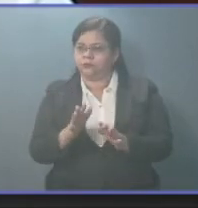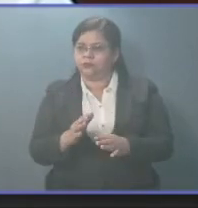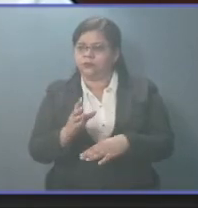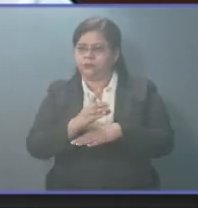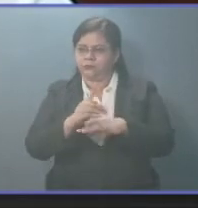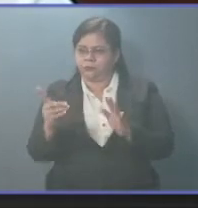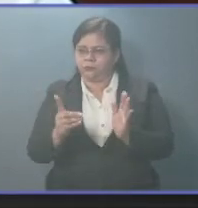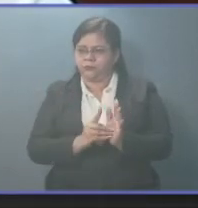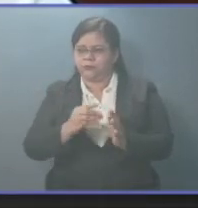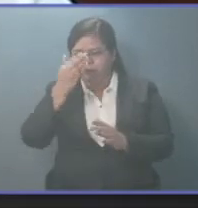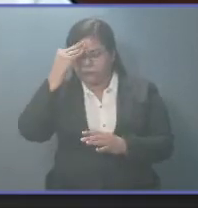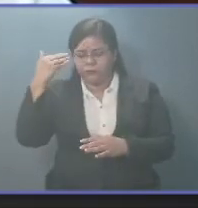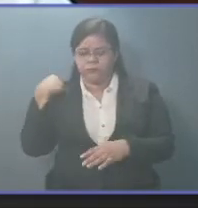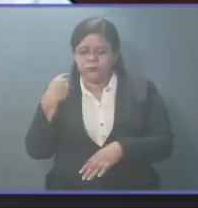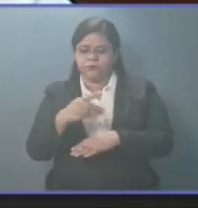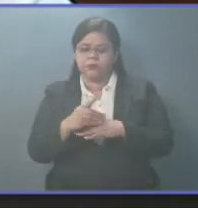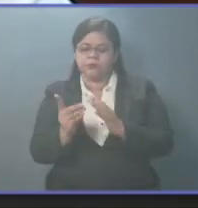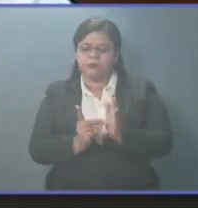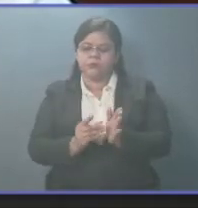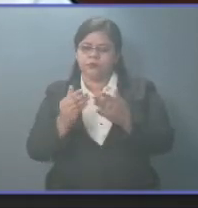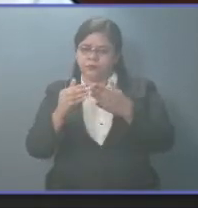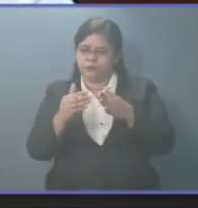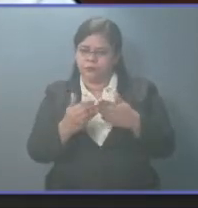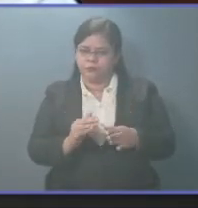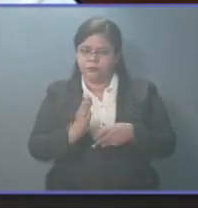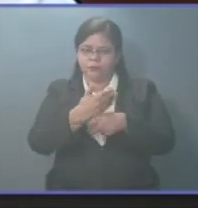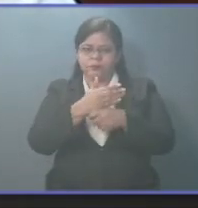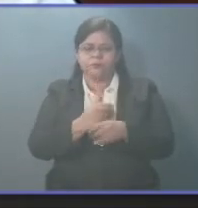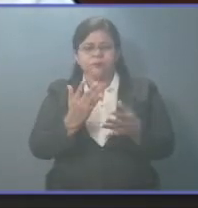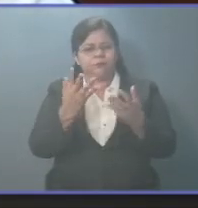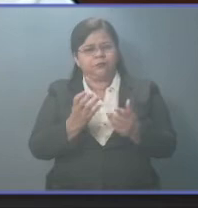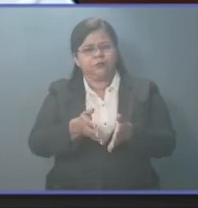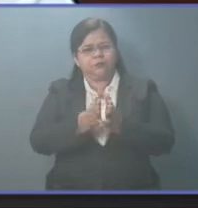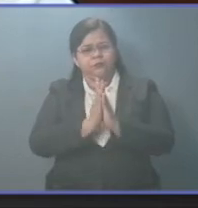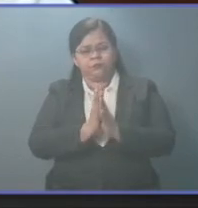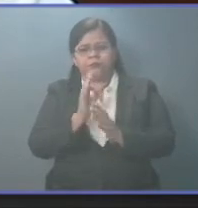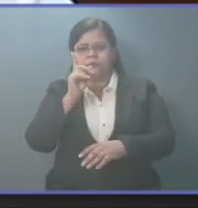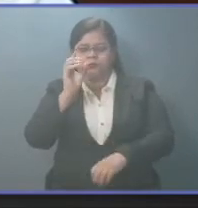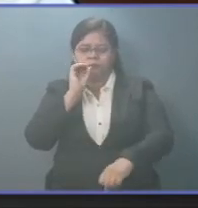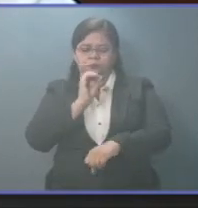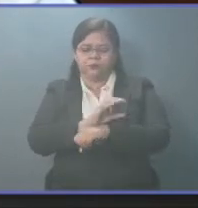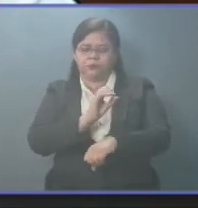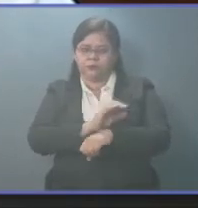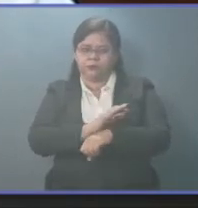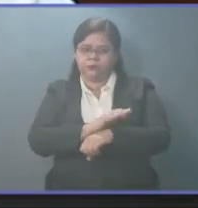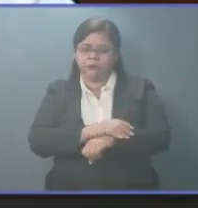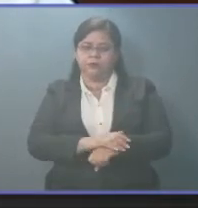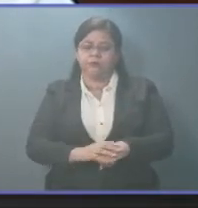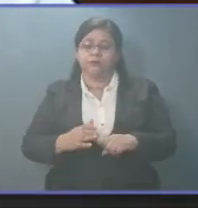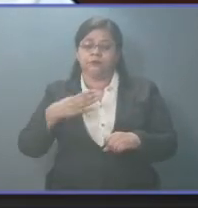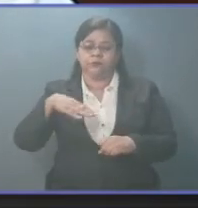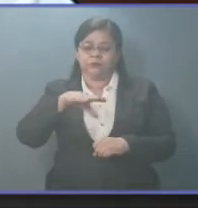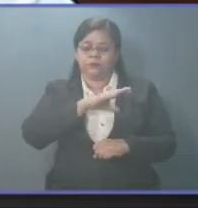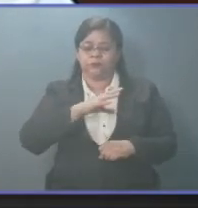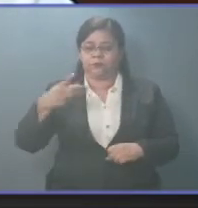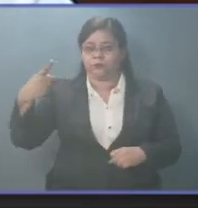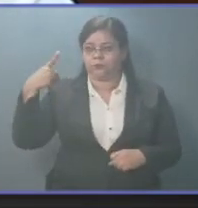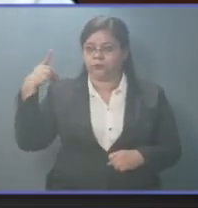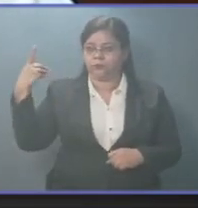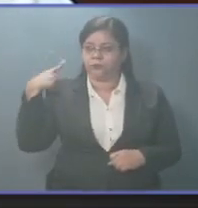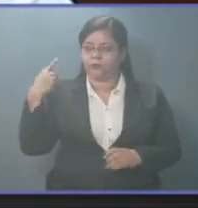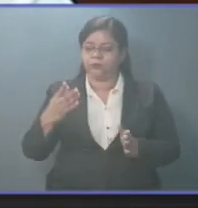y diputadas de diferentes grupos parlamentarios solicitamos un recomendable al Consejo Directivo del